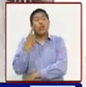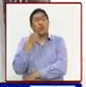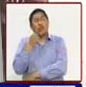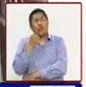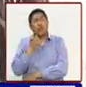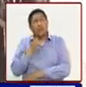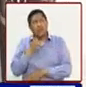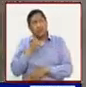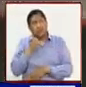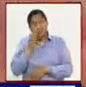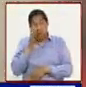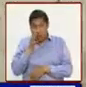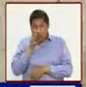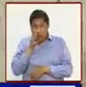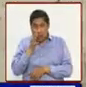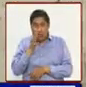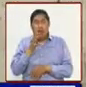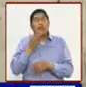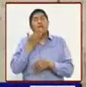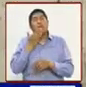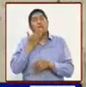estado crítico.